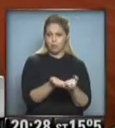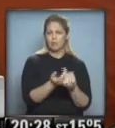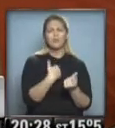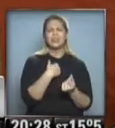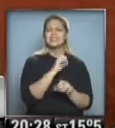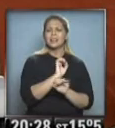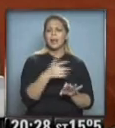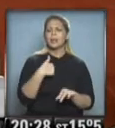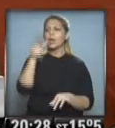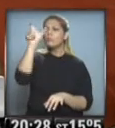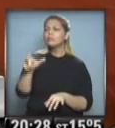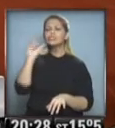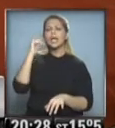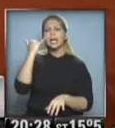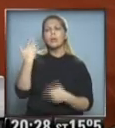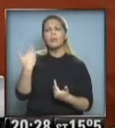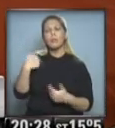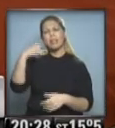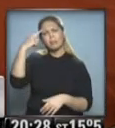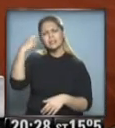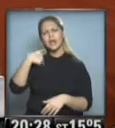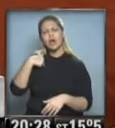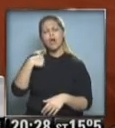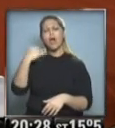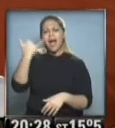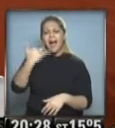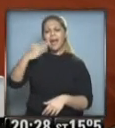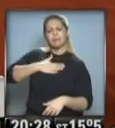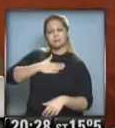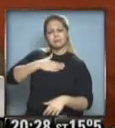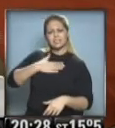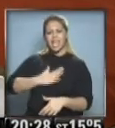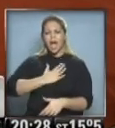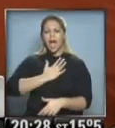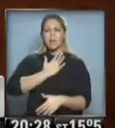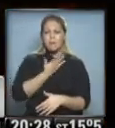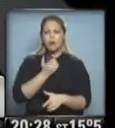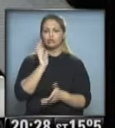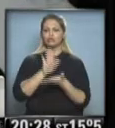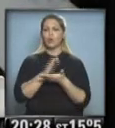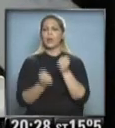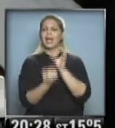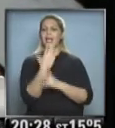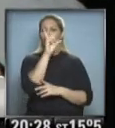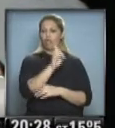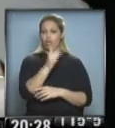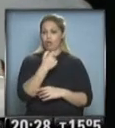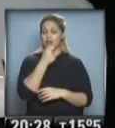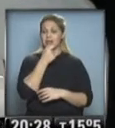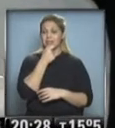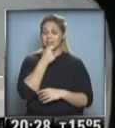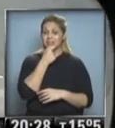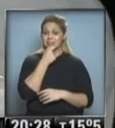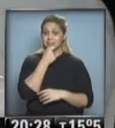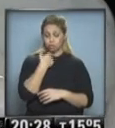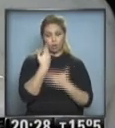homosexual, digo, no pueda tener un atisbo, algún rasgo del amor, de la creación de Dios. Digo, cuando yo dejo